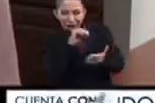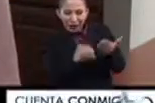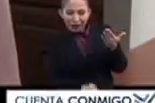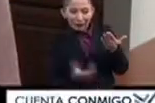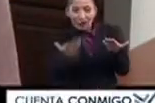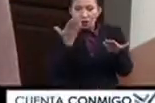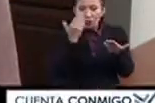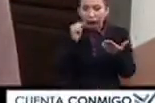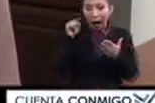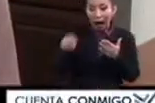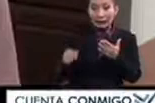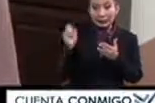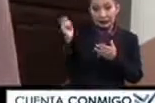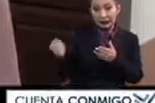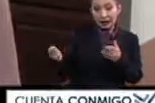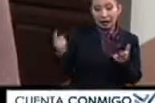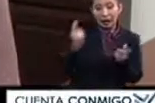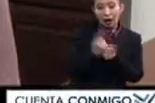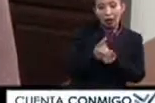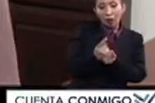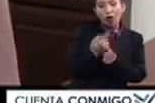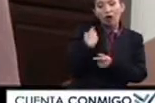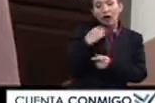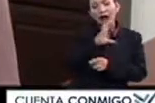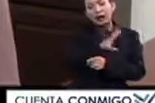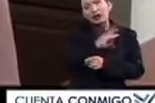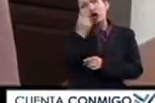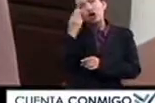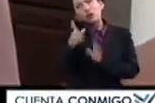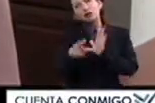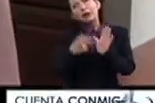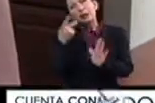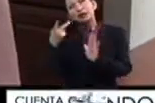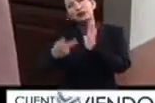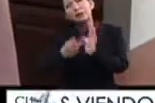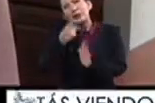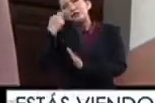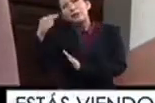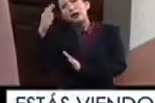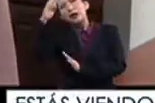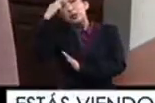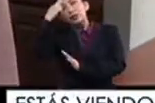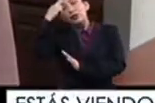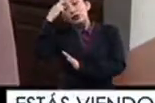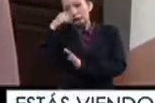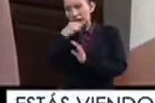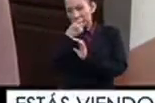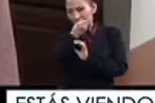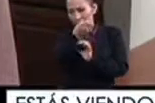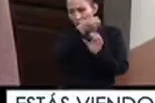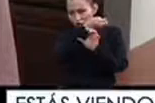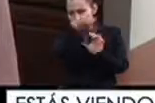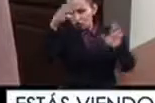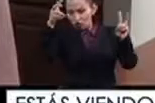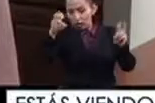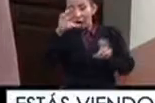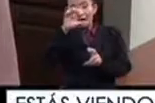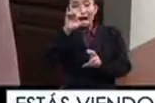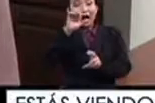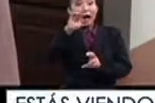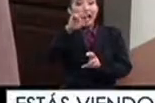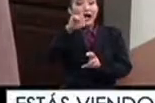la ausencia que es presencia si el ser querido se nombra una y otra vez. Cito: